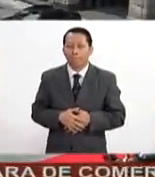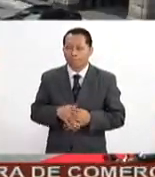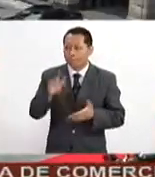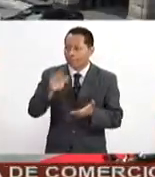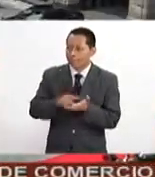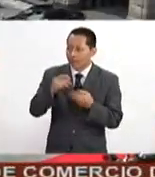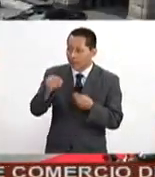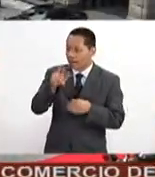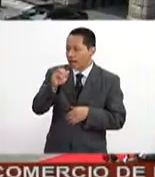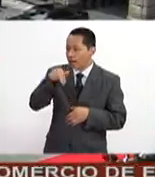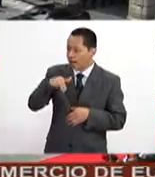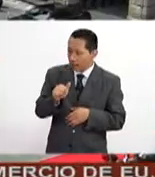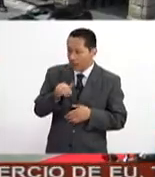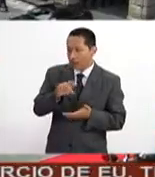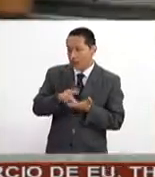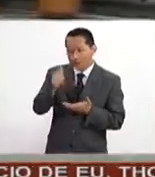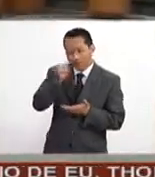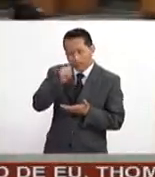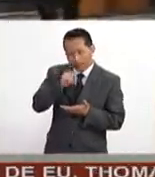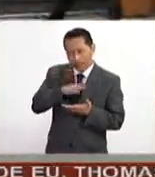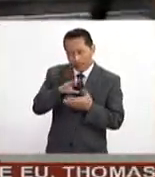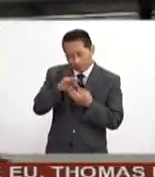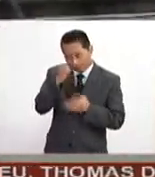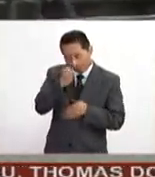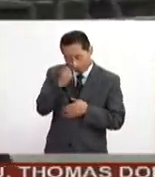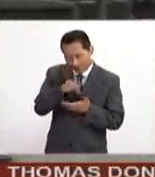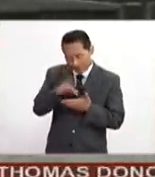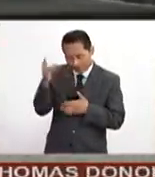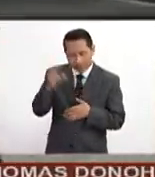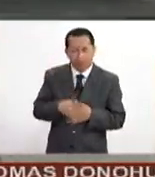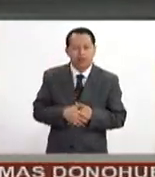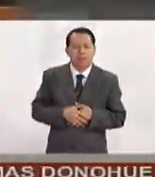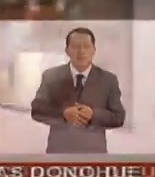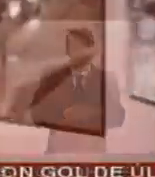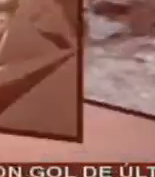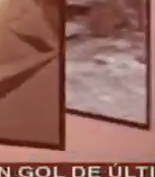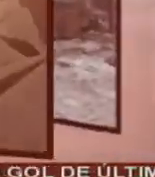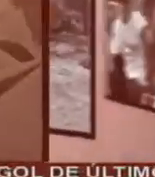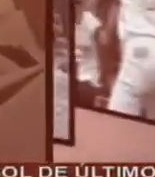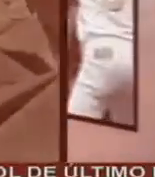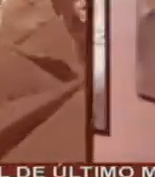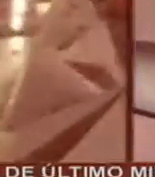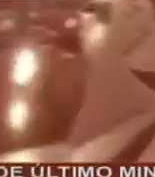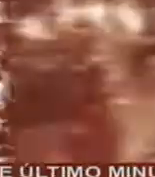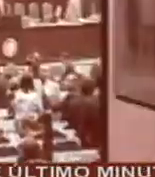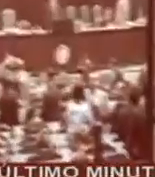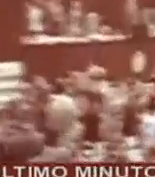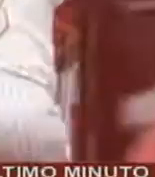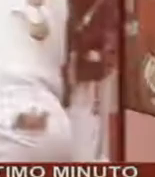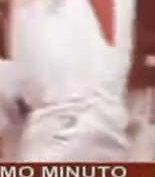Muchísimas gracias, Rina, como siempre, por tu análisis. Gracias, Pati.